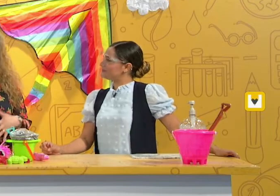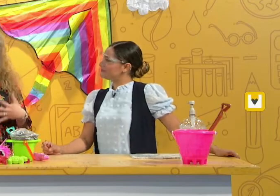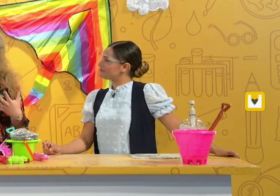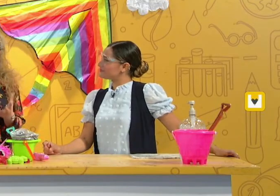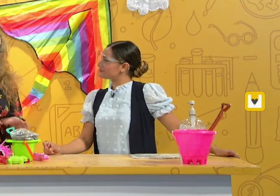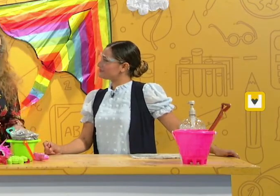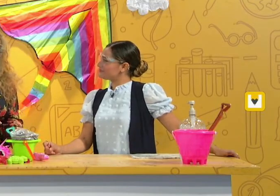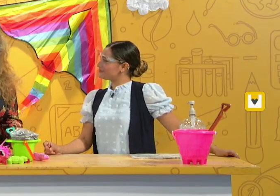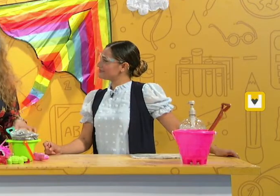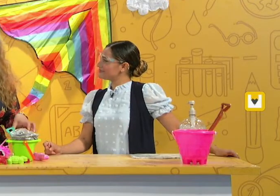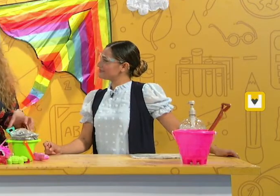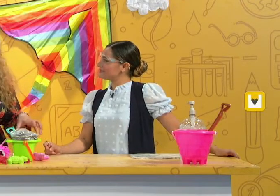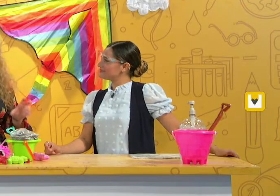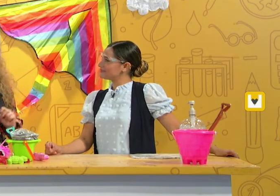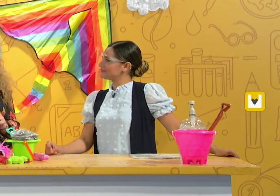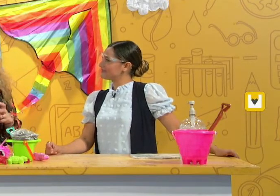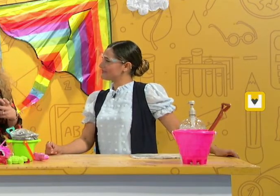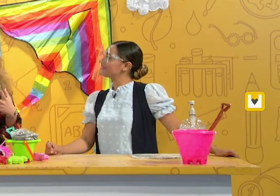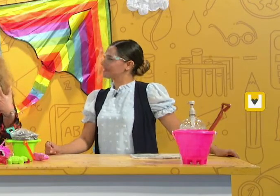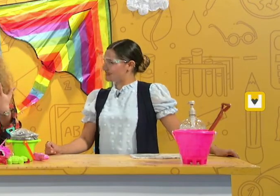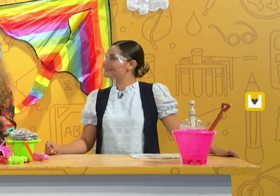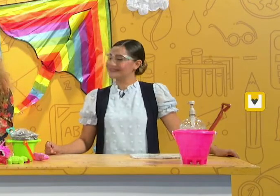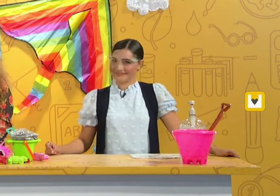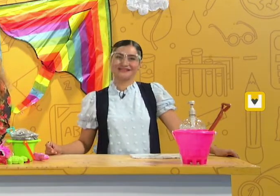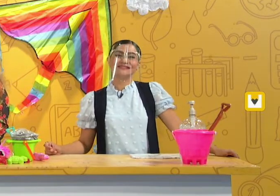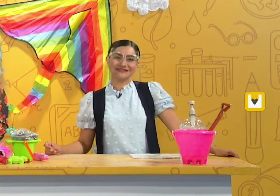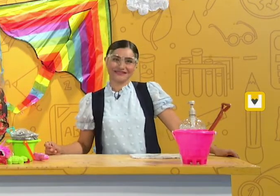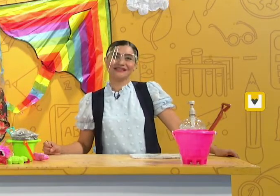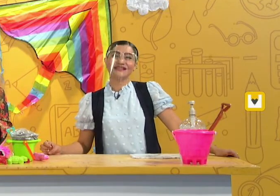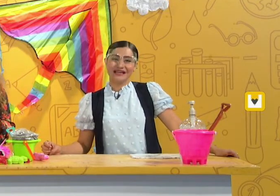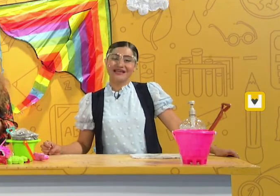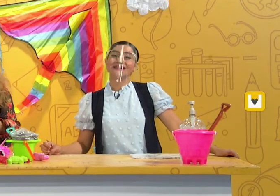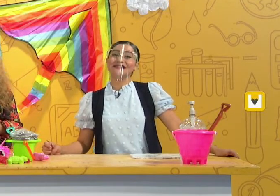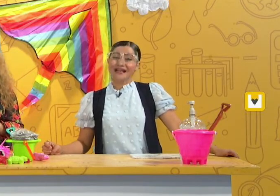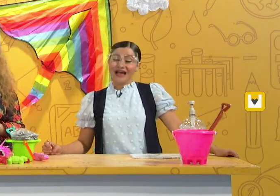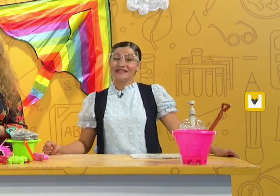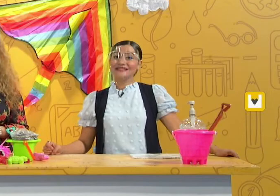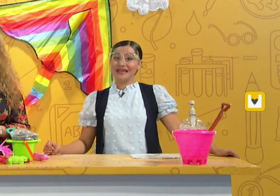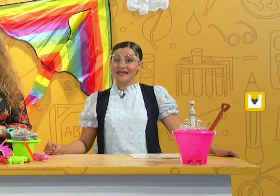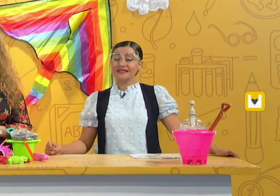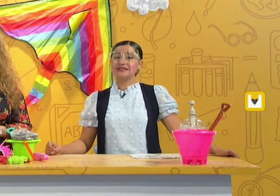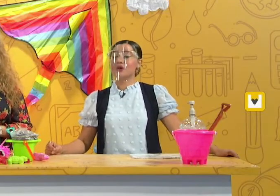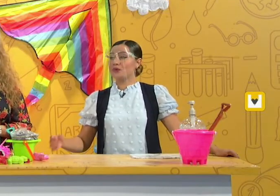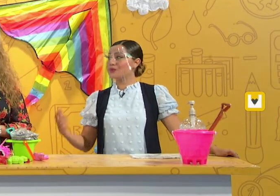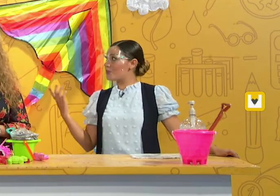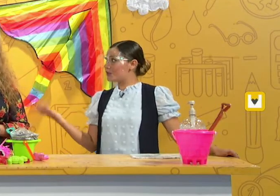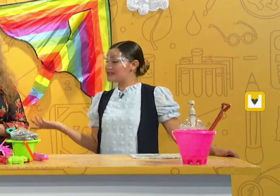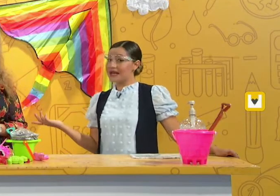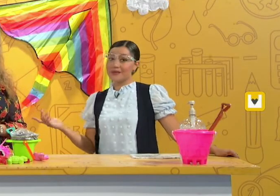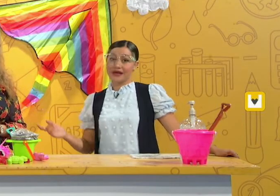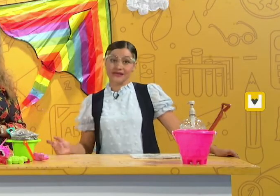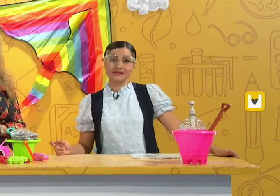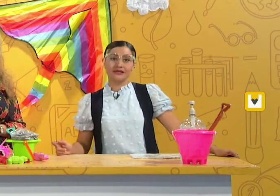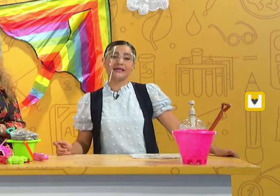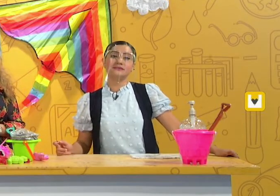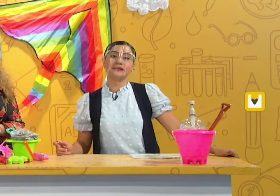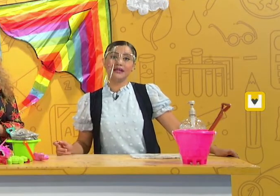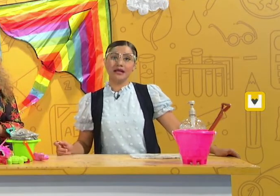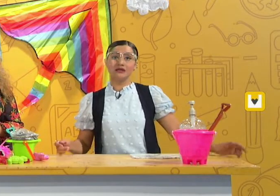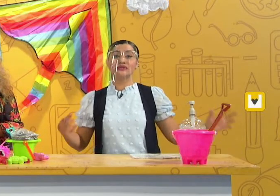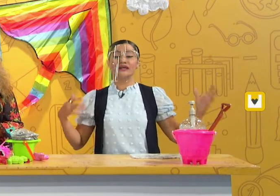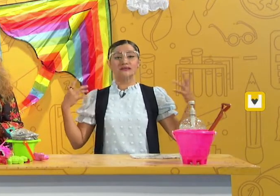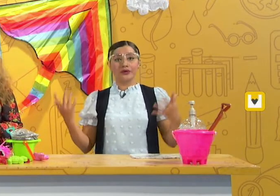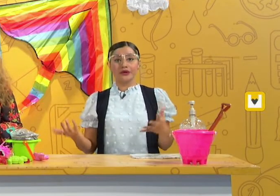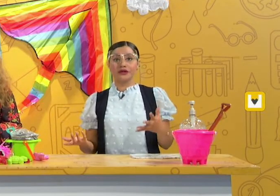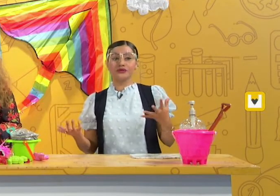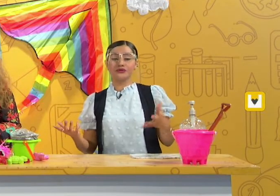encanta que los niños en su casita los tengan y puedan practicar con ellos y divertirse. Así es. Y es como dice la maestra, es material